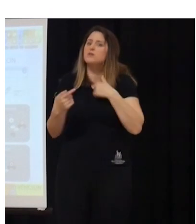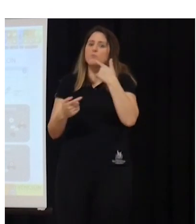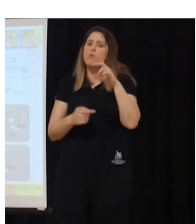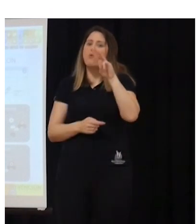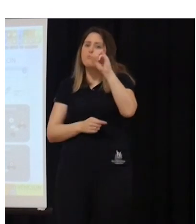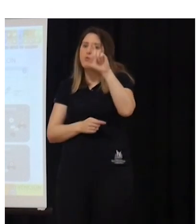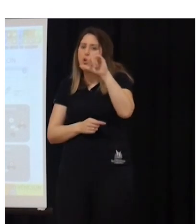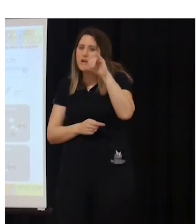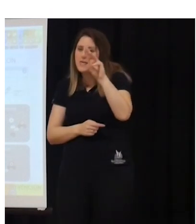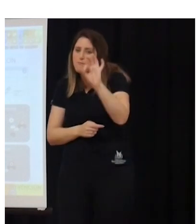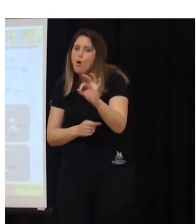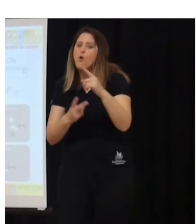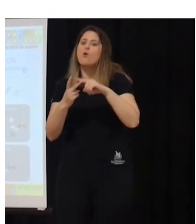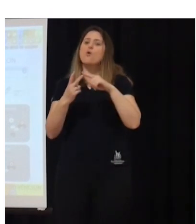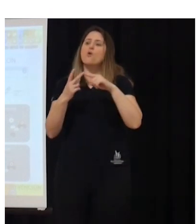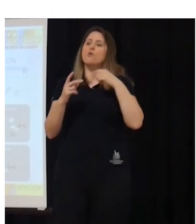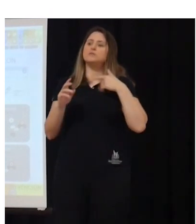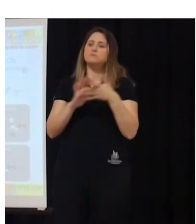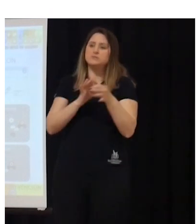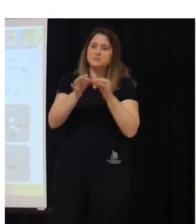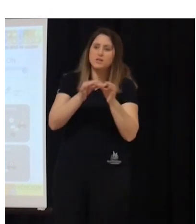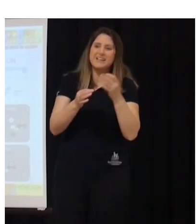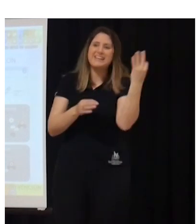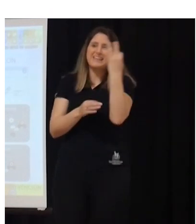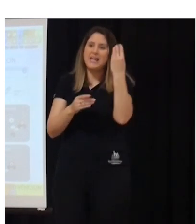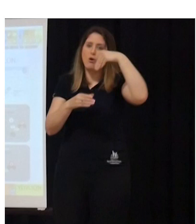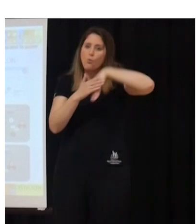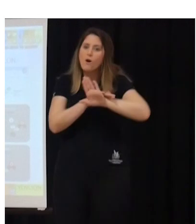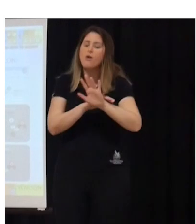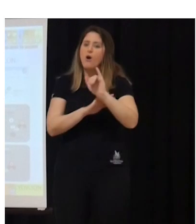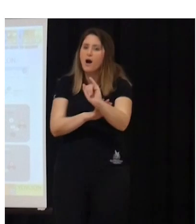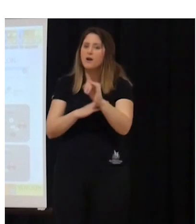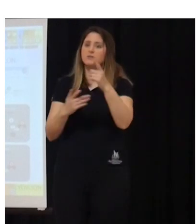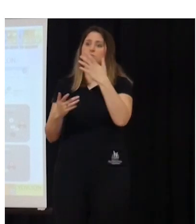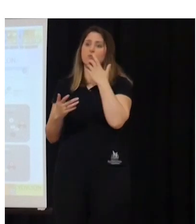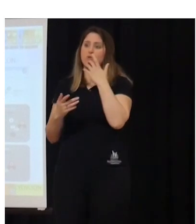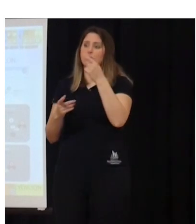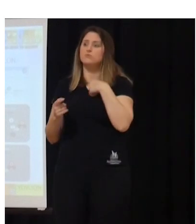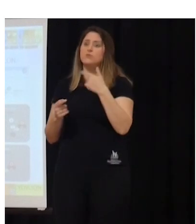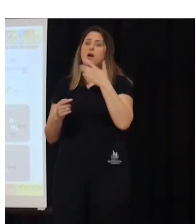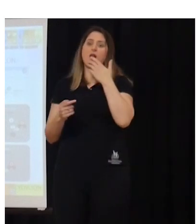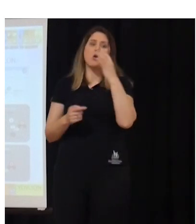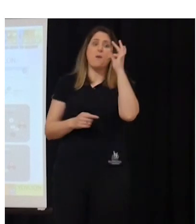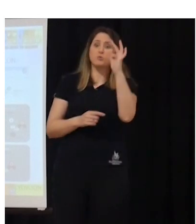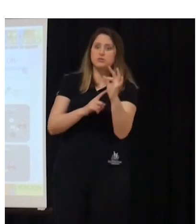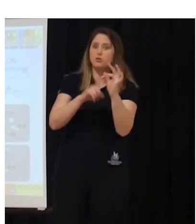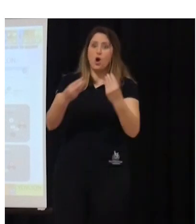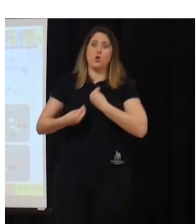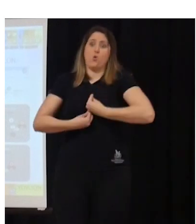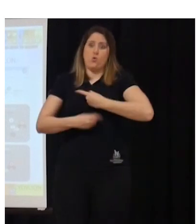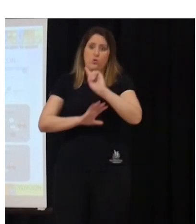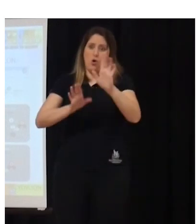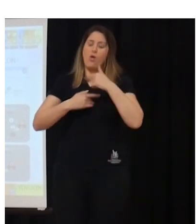pólipo, tenemos un cáncer, tenemos un divertículo, ¿vale? Si alguno de ustedes va a tener la prueba positiva, tampoco se asuste, tendrá que hacerse